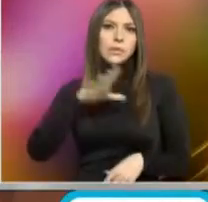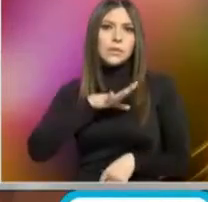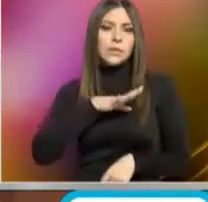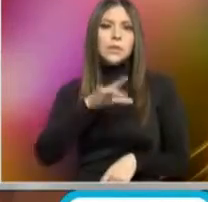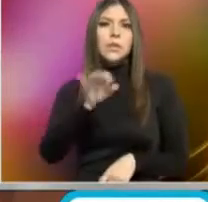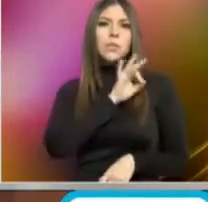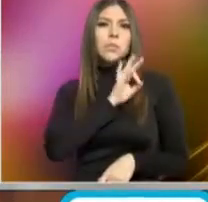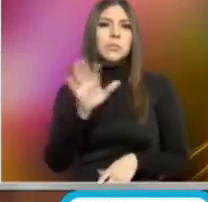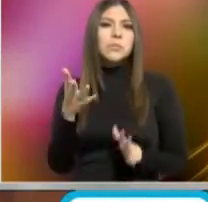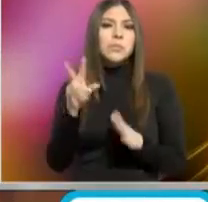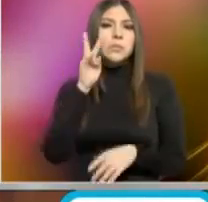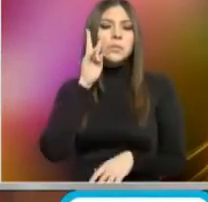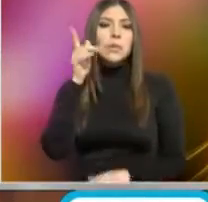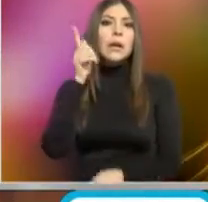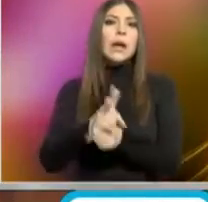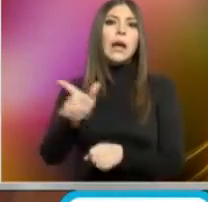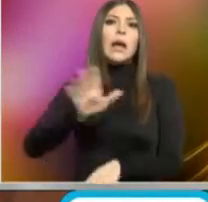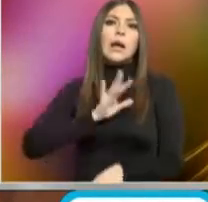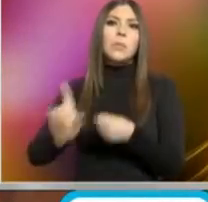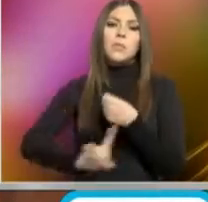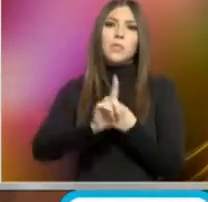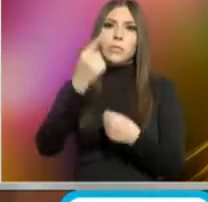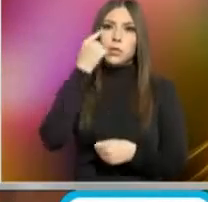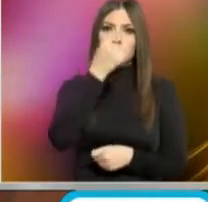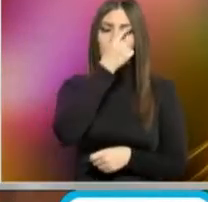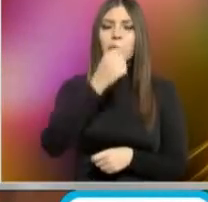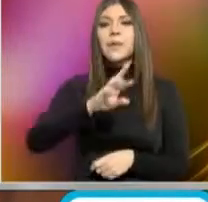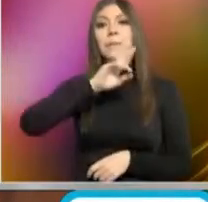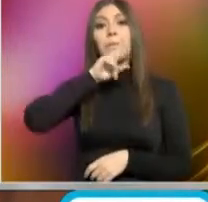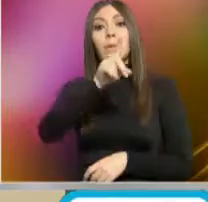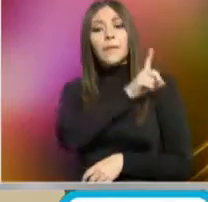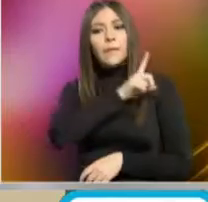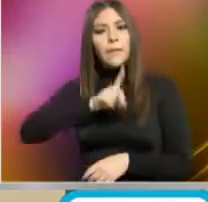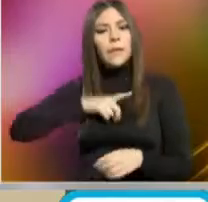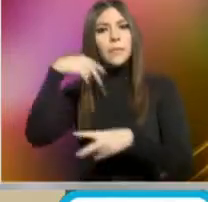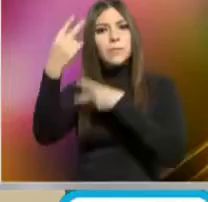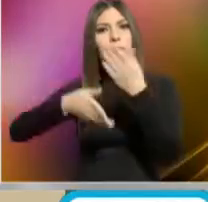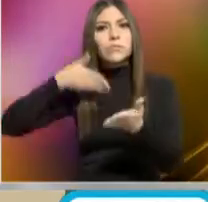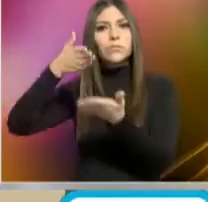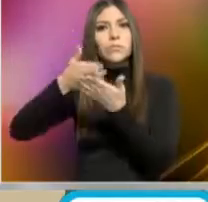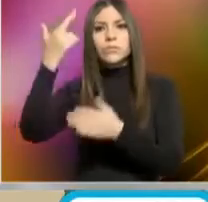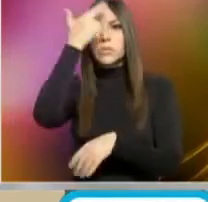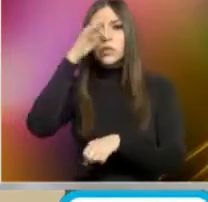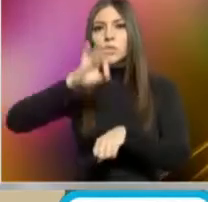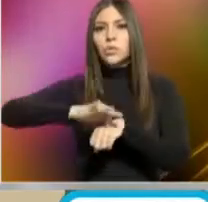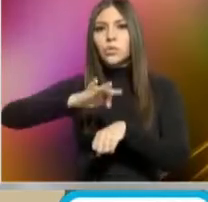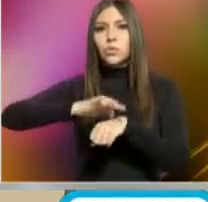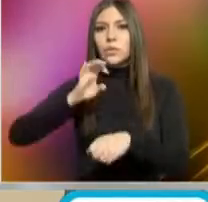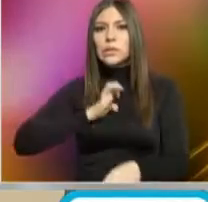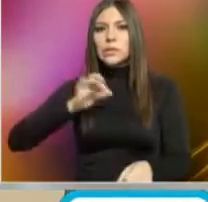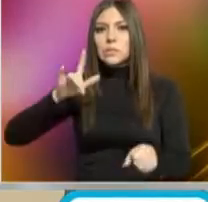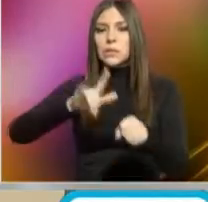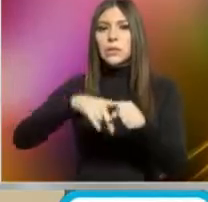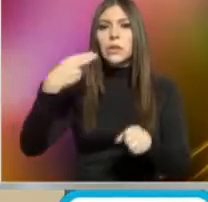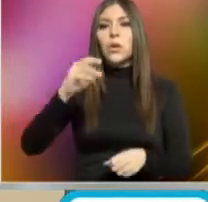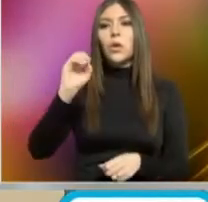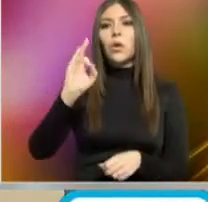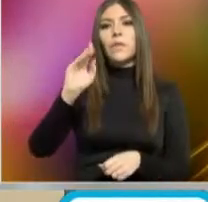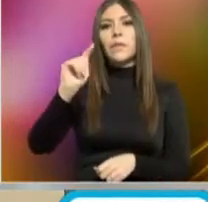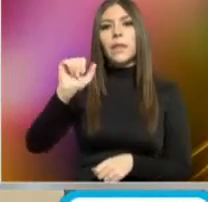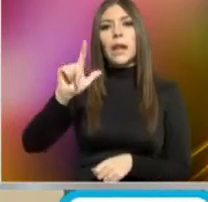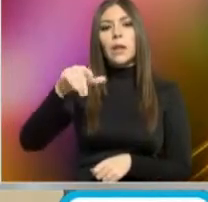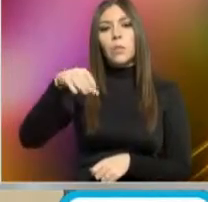hacernos sospechar que tal vez tenga un problema visual. La mejor forma es llevarlo a revisar al oftalmólogo. Muy bien. Específicamente el oftalmopediatra, de menos una